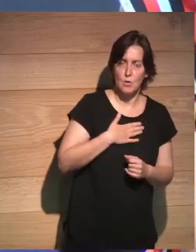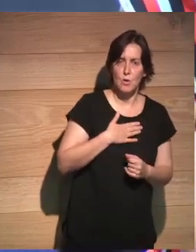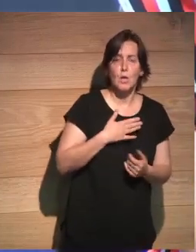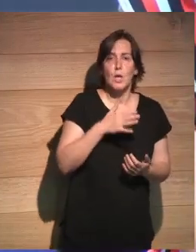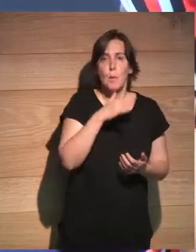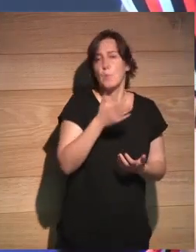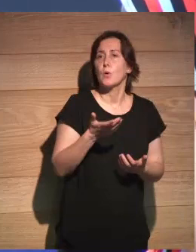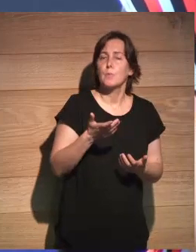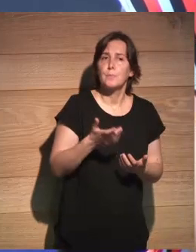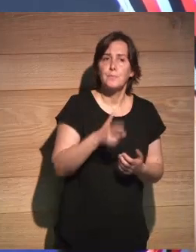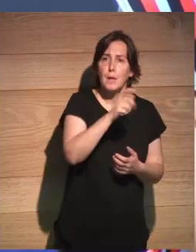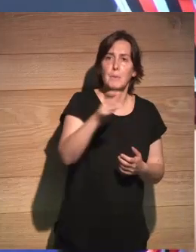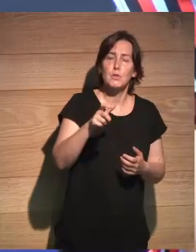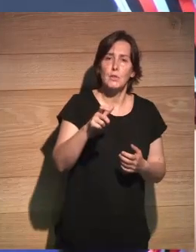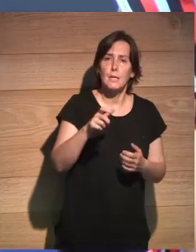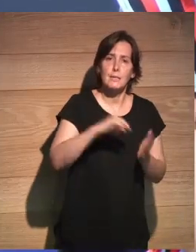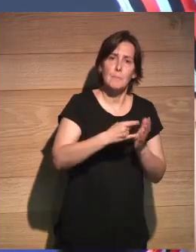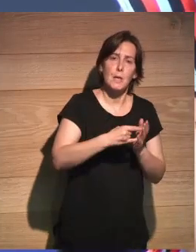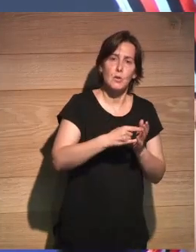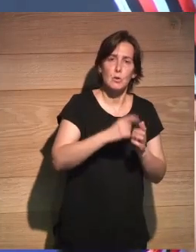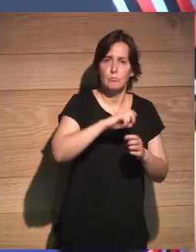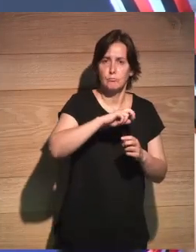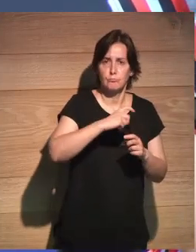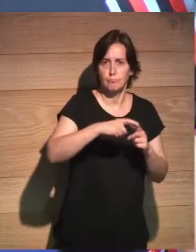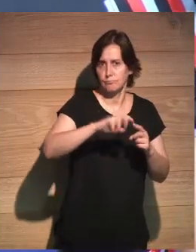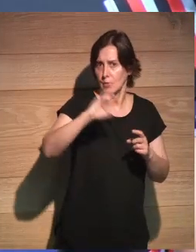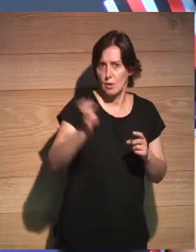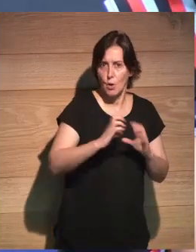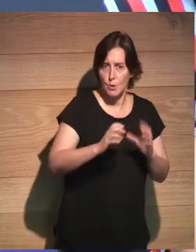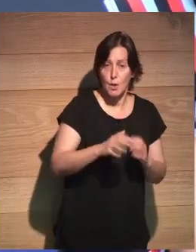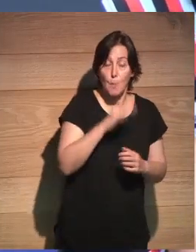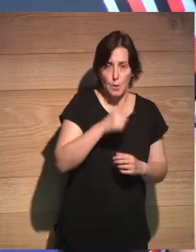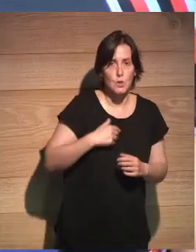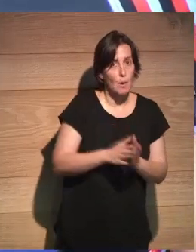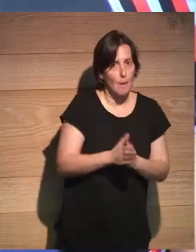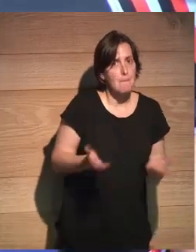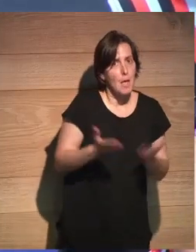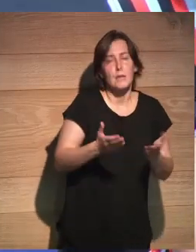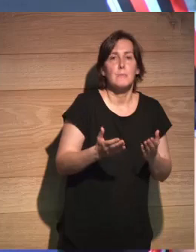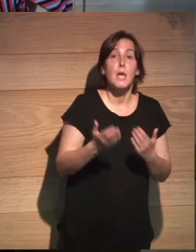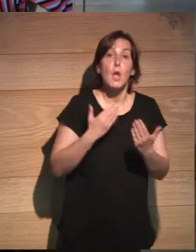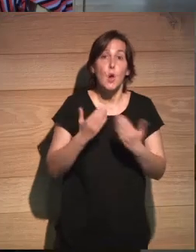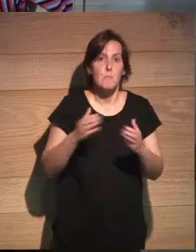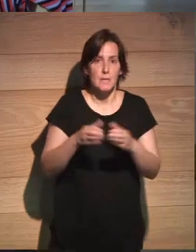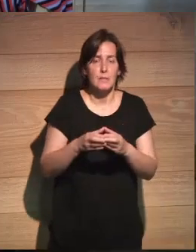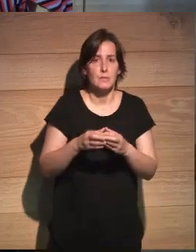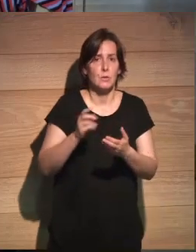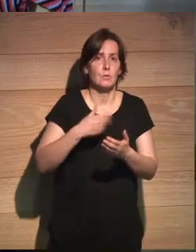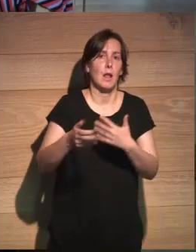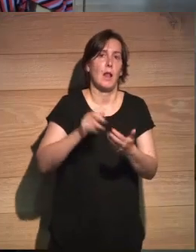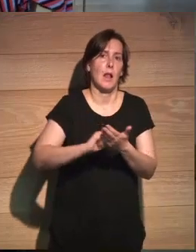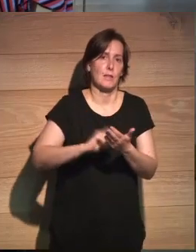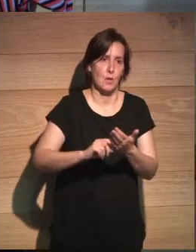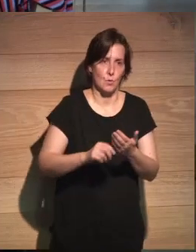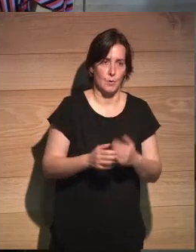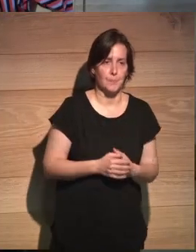por gente de medios de comunicación. Y eso fue en parte lo que también me espoleó a escribir este artículo en The Conversation, ¿no? Es decir, bueno,